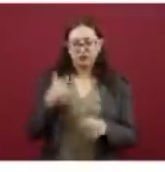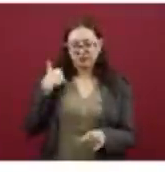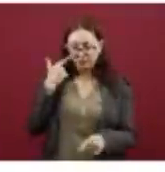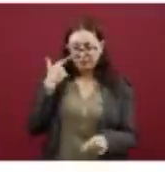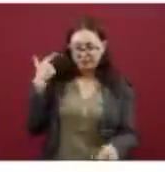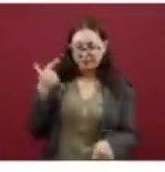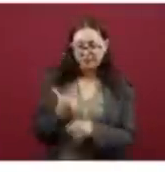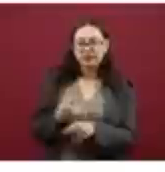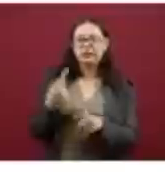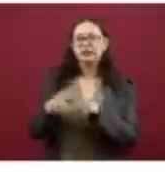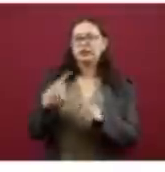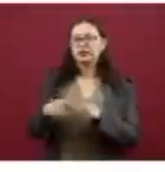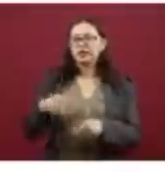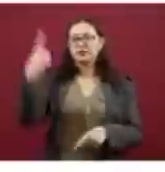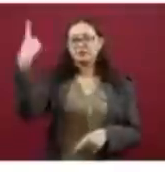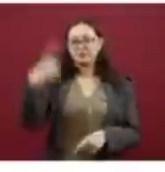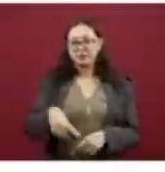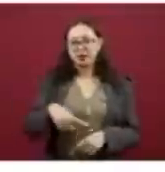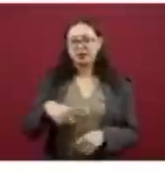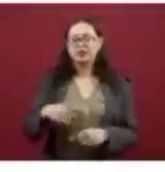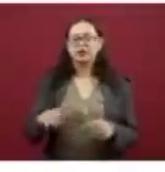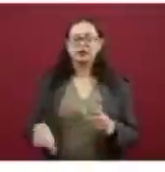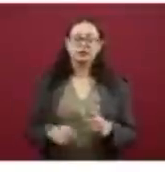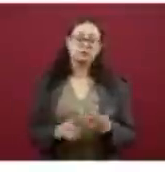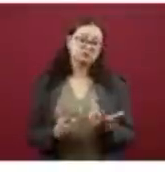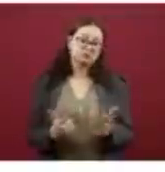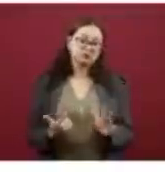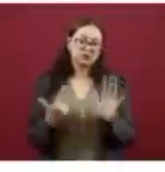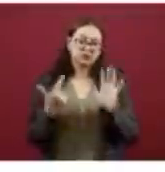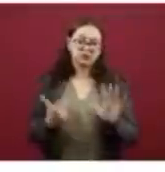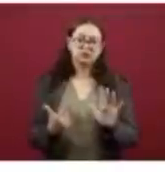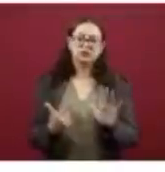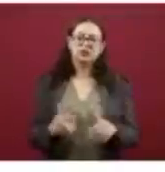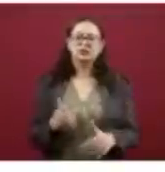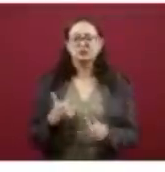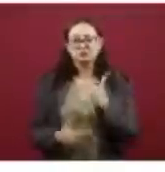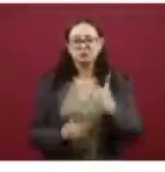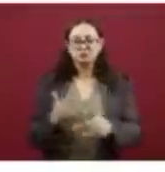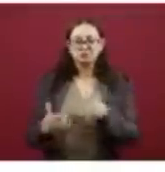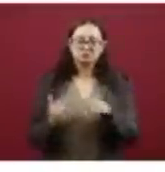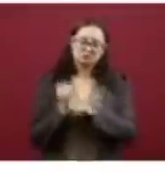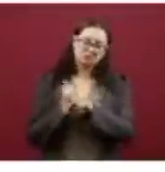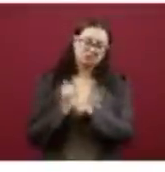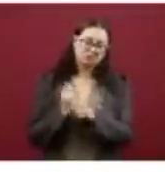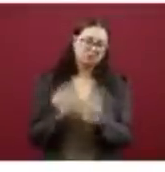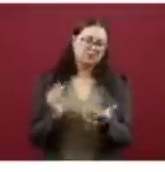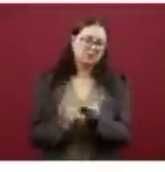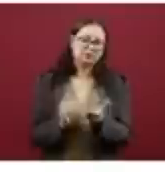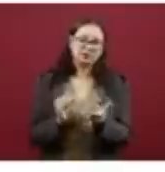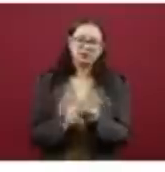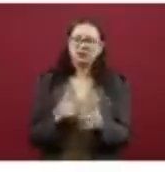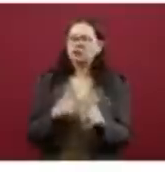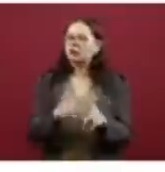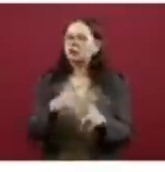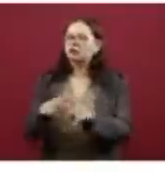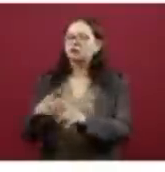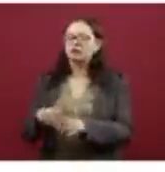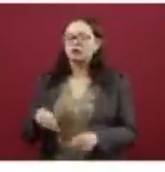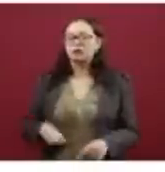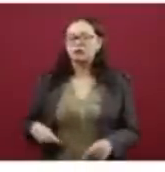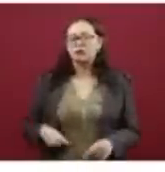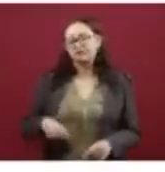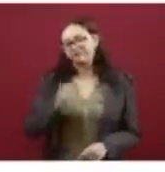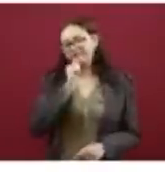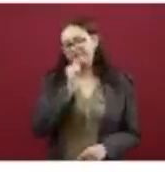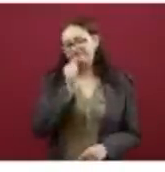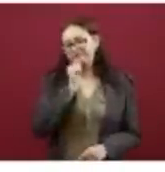autores intelectuales, y de los otros 7 está en proceso de la investigación sin que hasta ahora se hayan